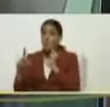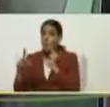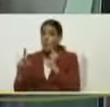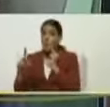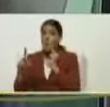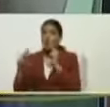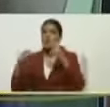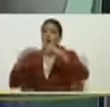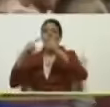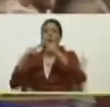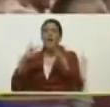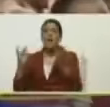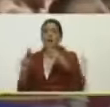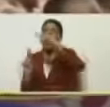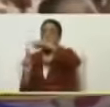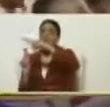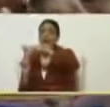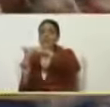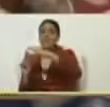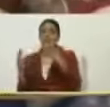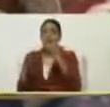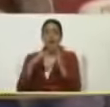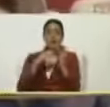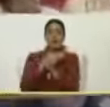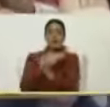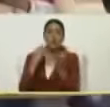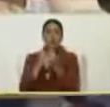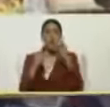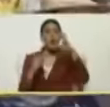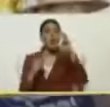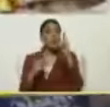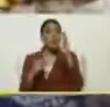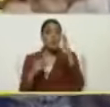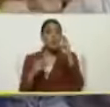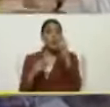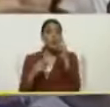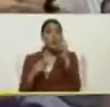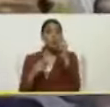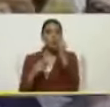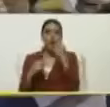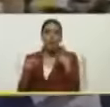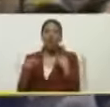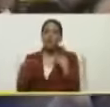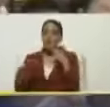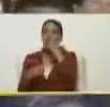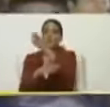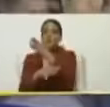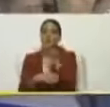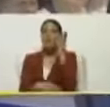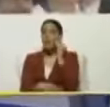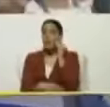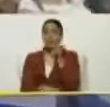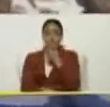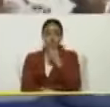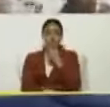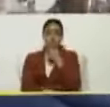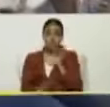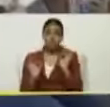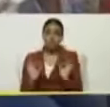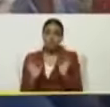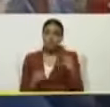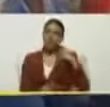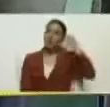Táchira con Cúcuta. Qué experiencia tan bonita. recordar